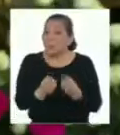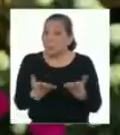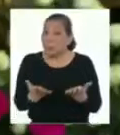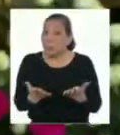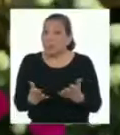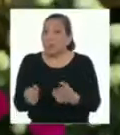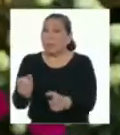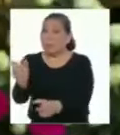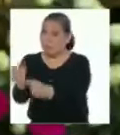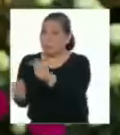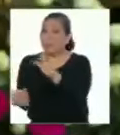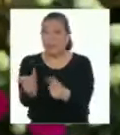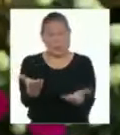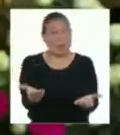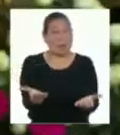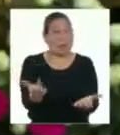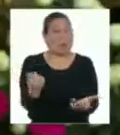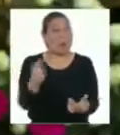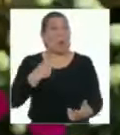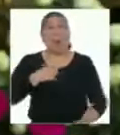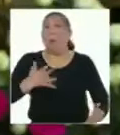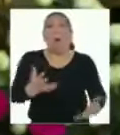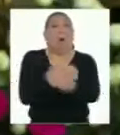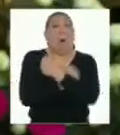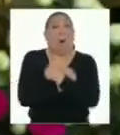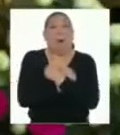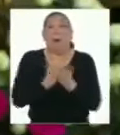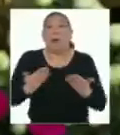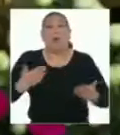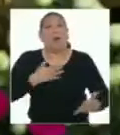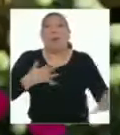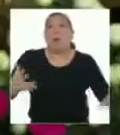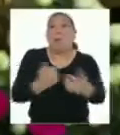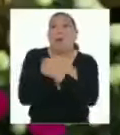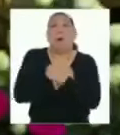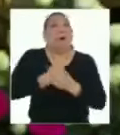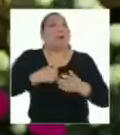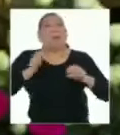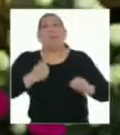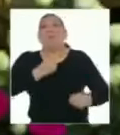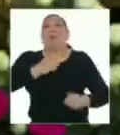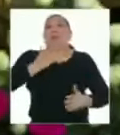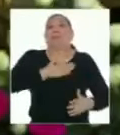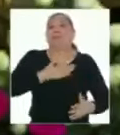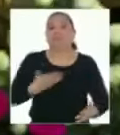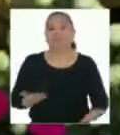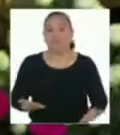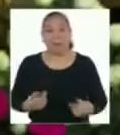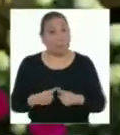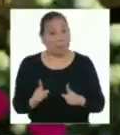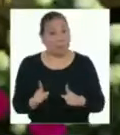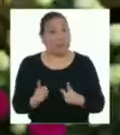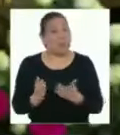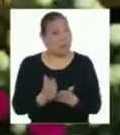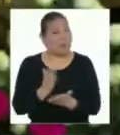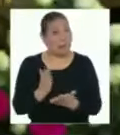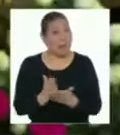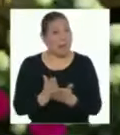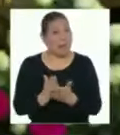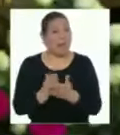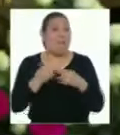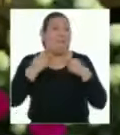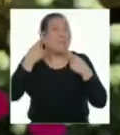demasiados viñadores que creen que apropiándose de las cosas para ellos van a poder solucionar los problemas con